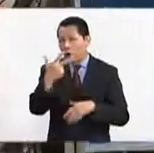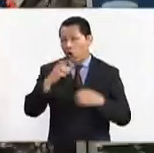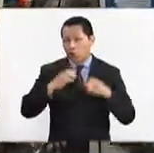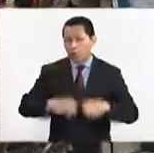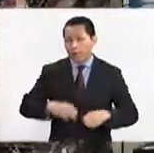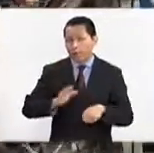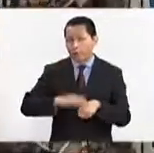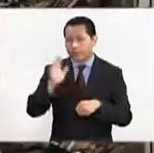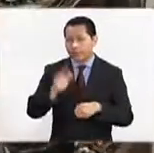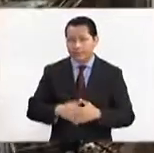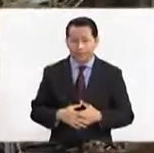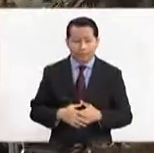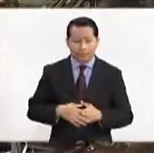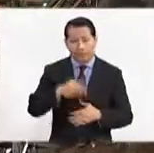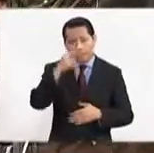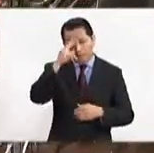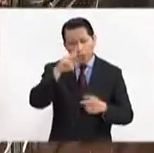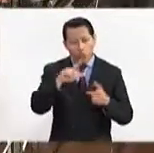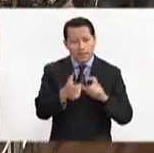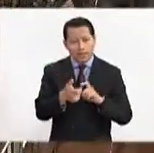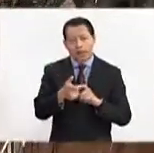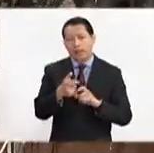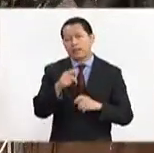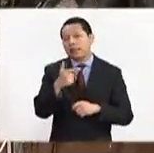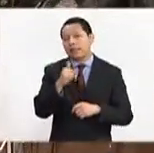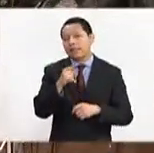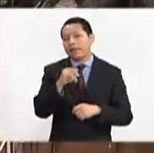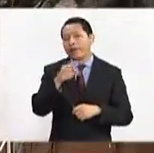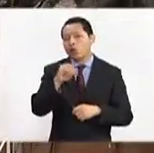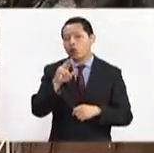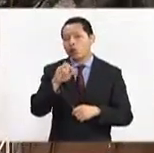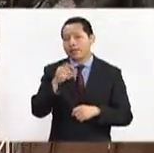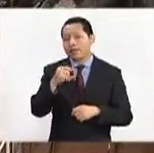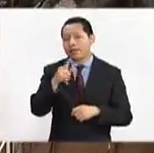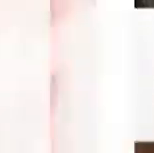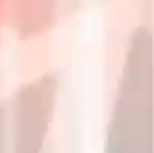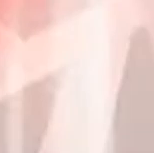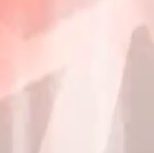cuerpos más. Para México al Día, Gilberto Rodríguez Monroy.